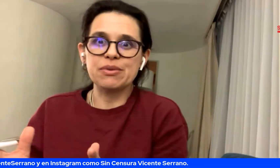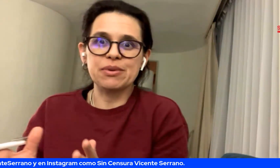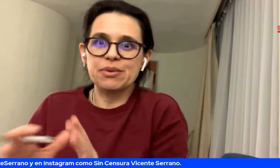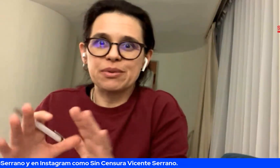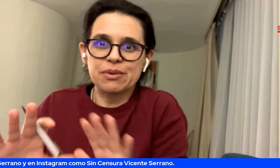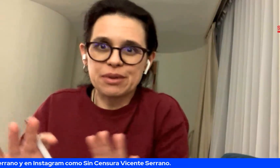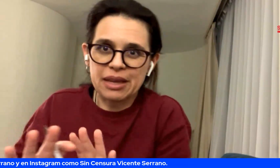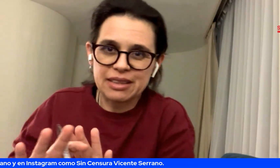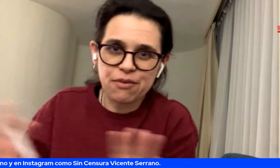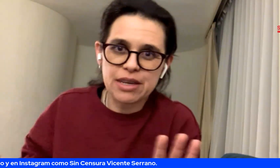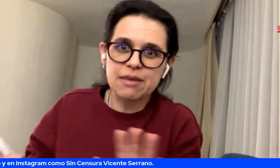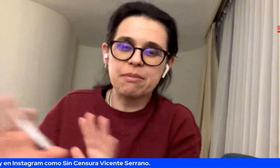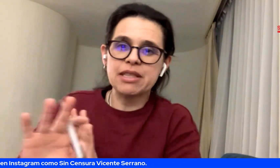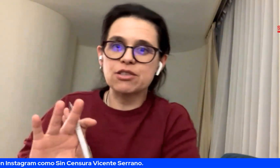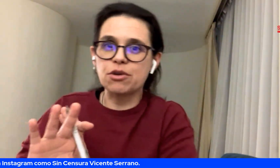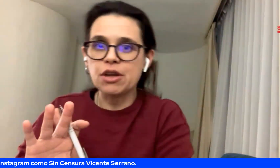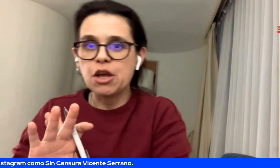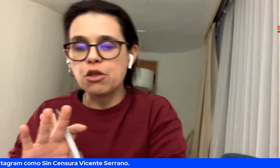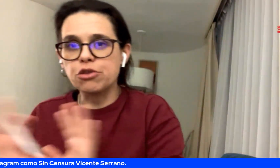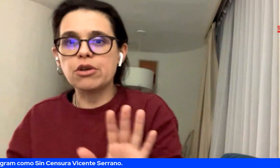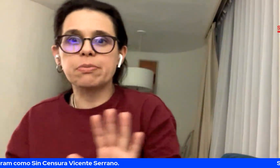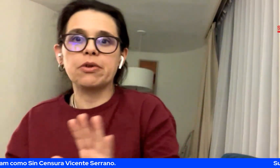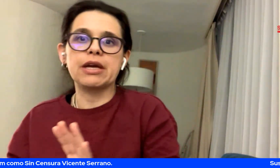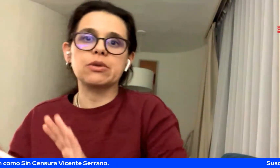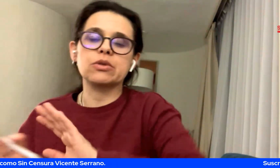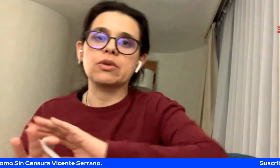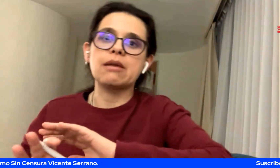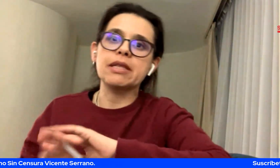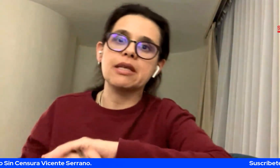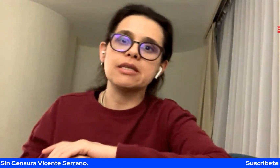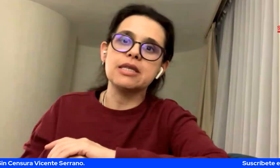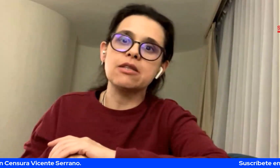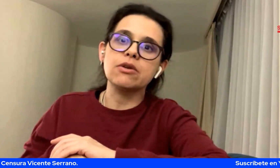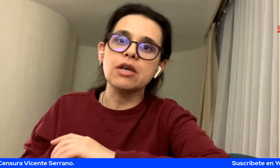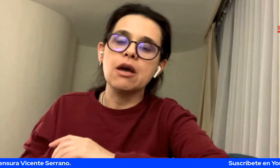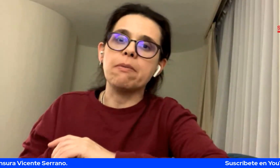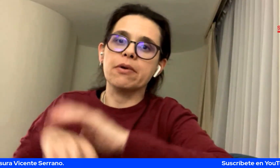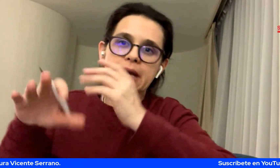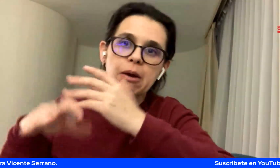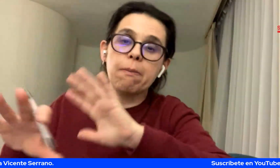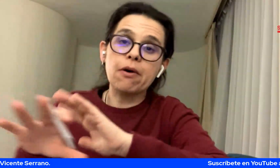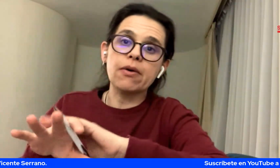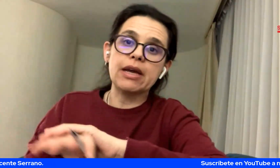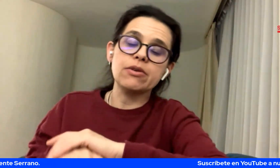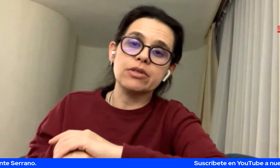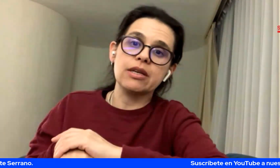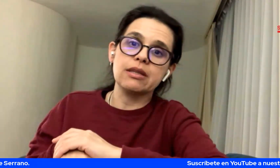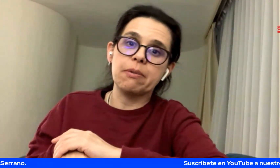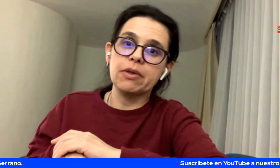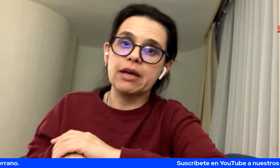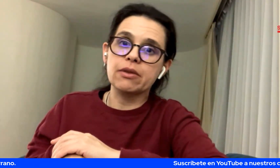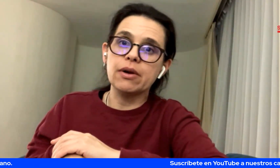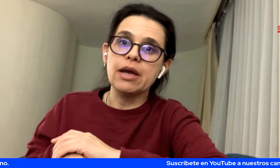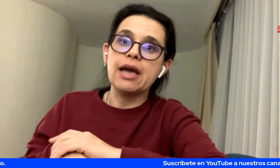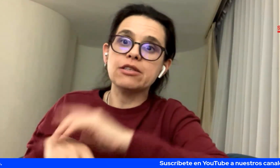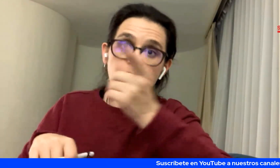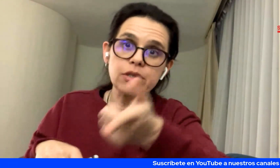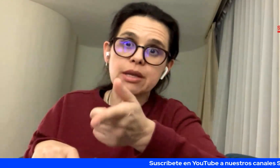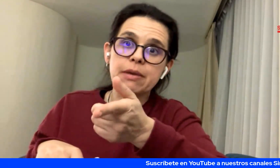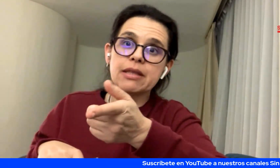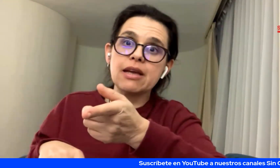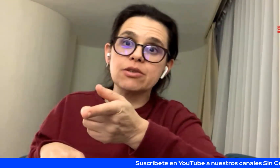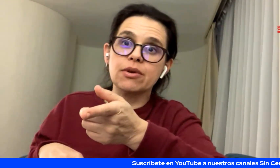¿no? Definitivamente son dos proyectos totalmente distintos porque lo poco que ellos tienen de proyecto